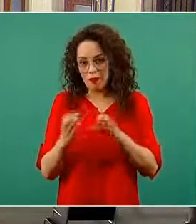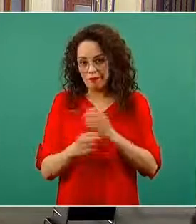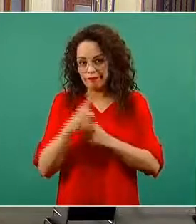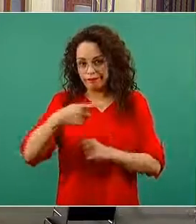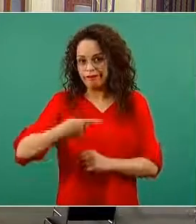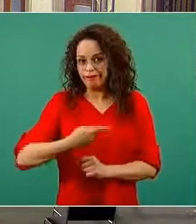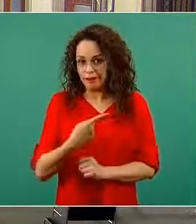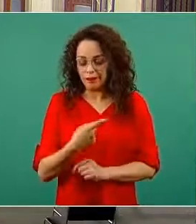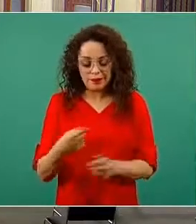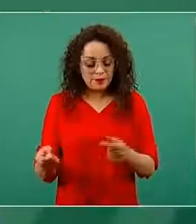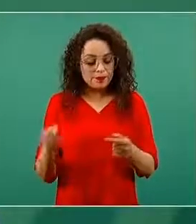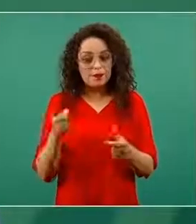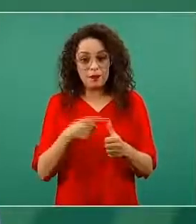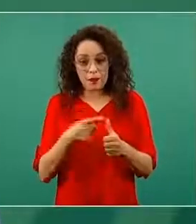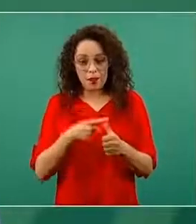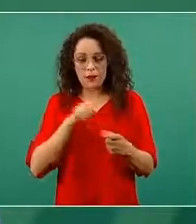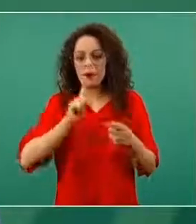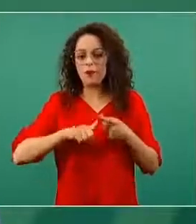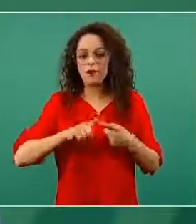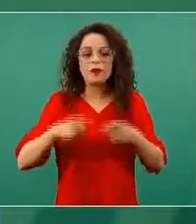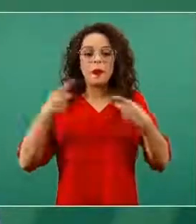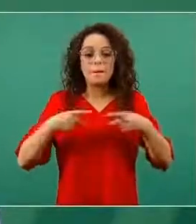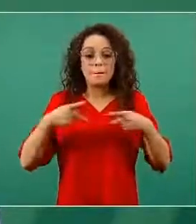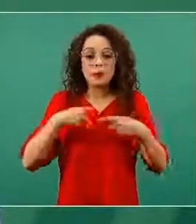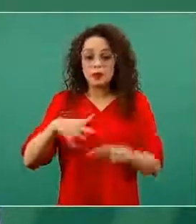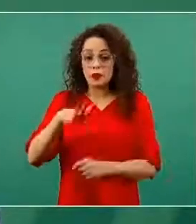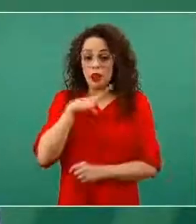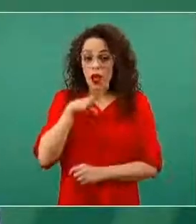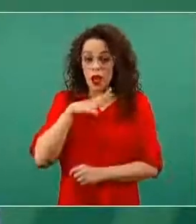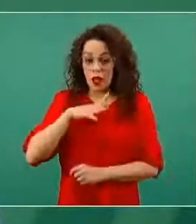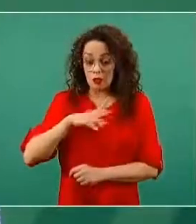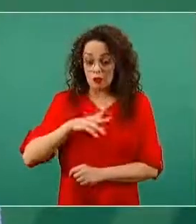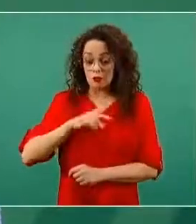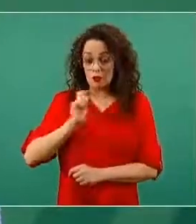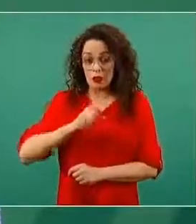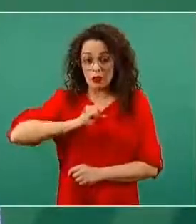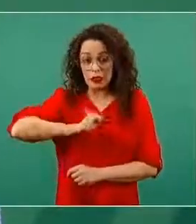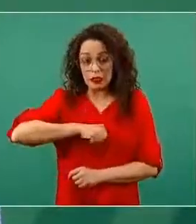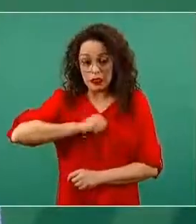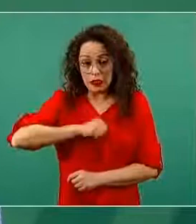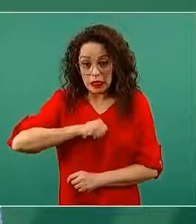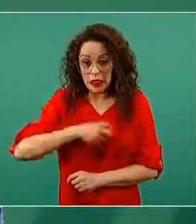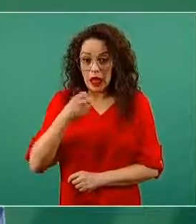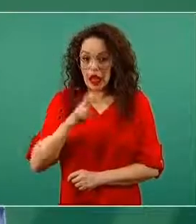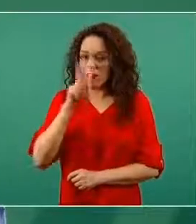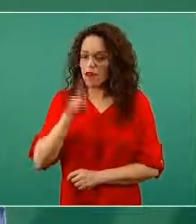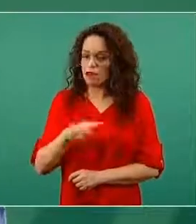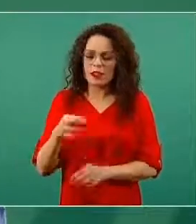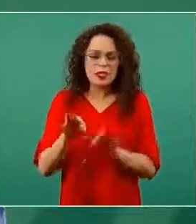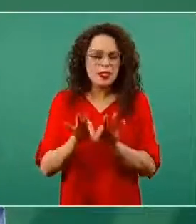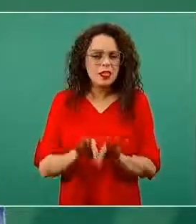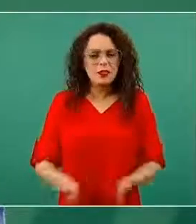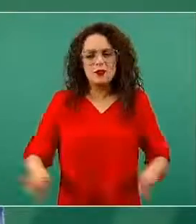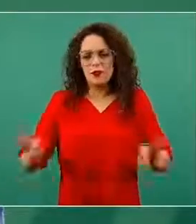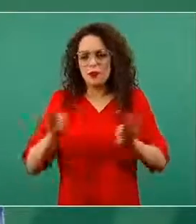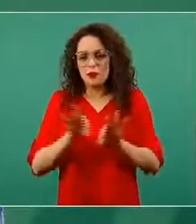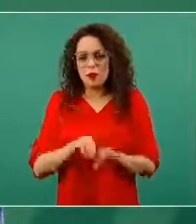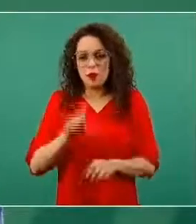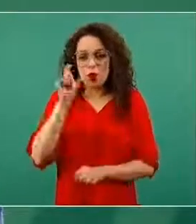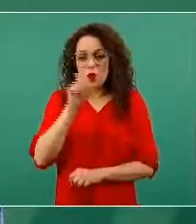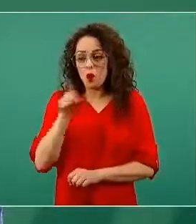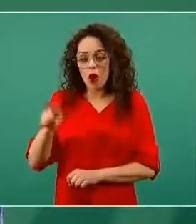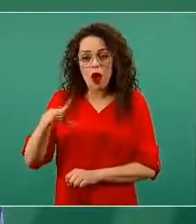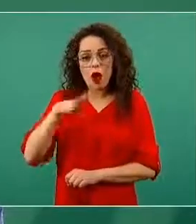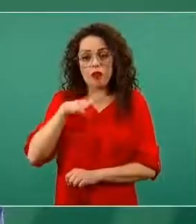primero es todas las personas que viven con VIH, y esto es algo extraordinariamente importante, una vez que están en